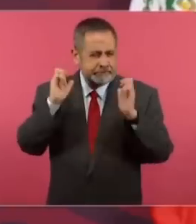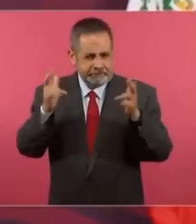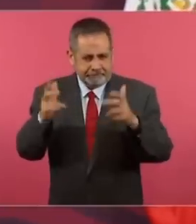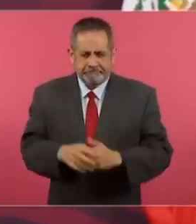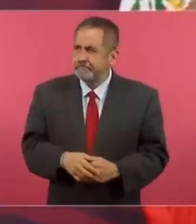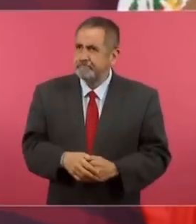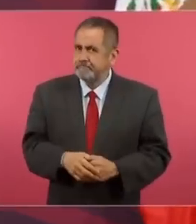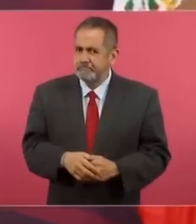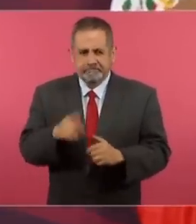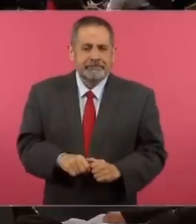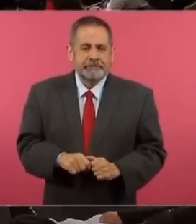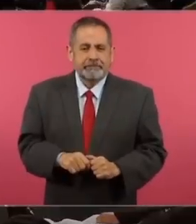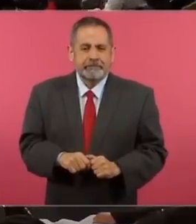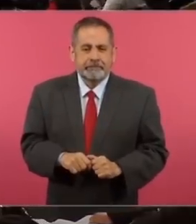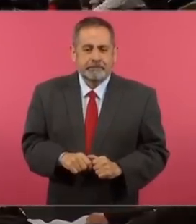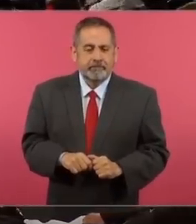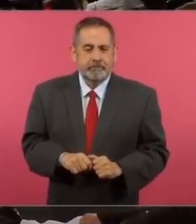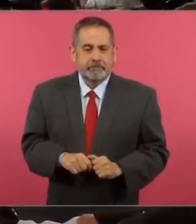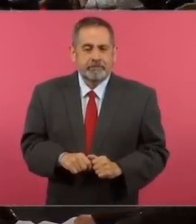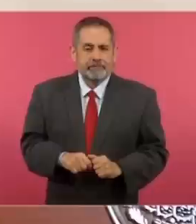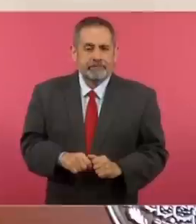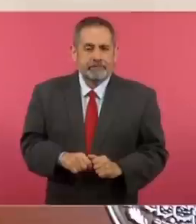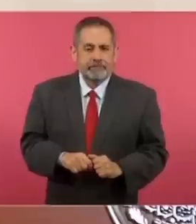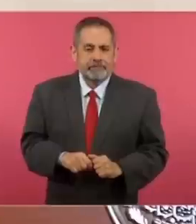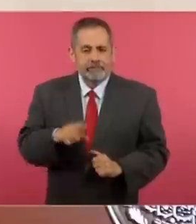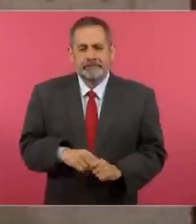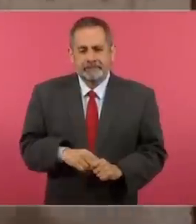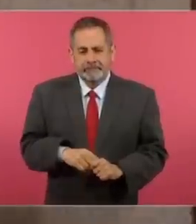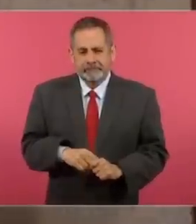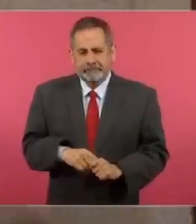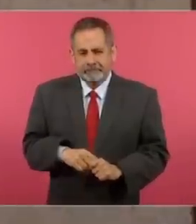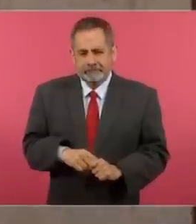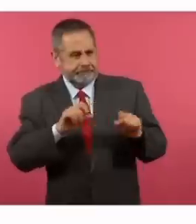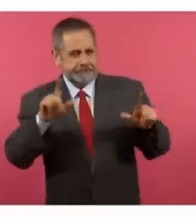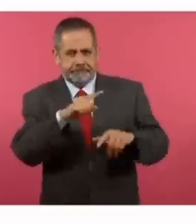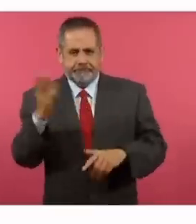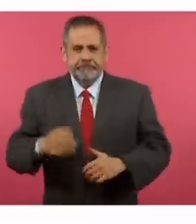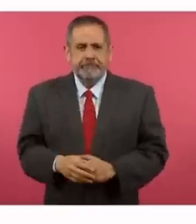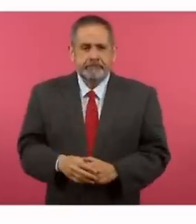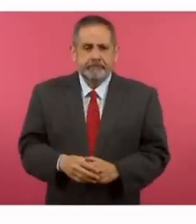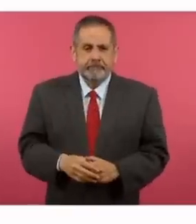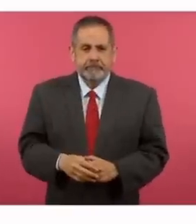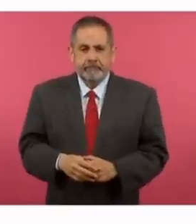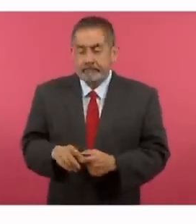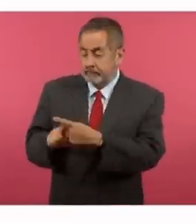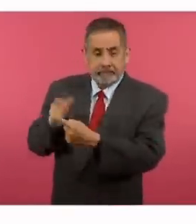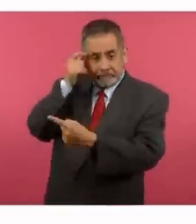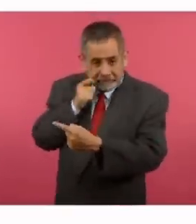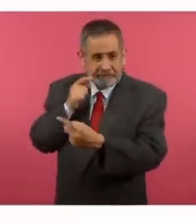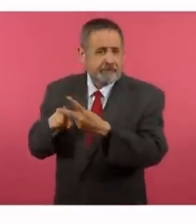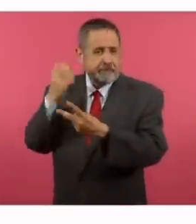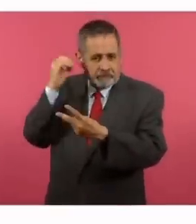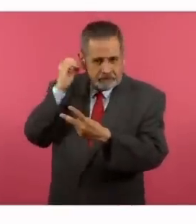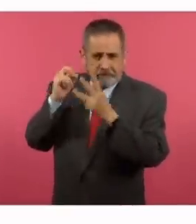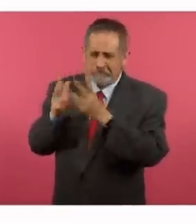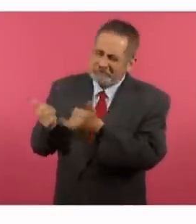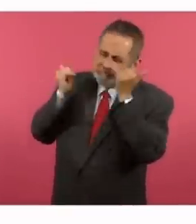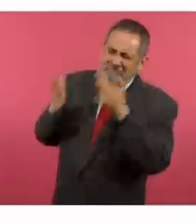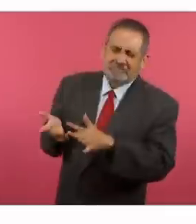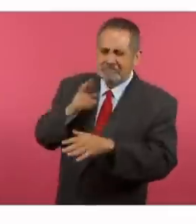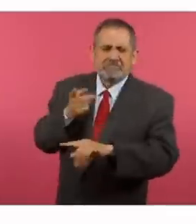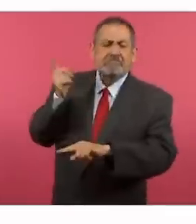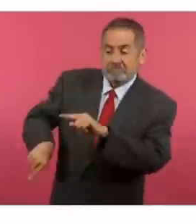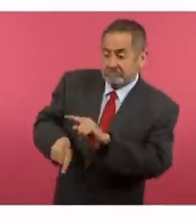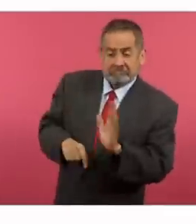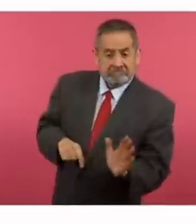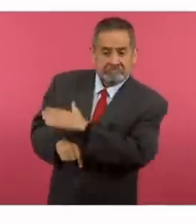y les voy a poner el señor México no tuviera que cargar con Guerrero Oaxaca Chiapas